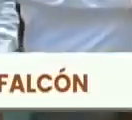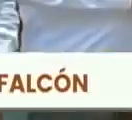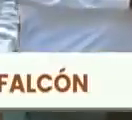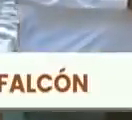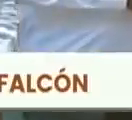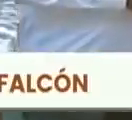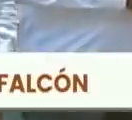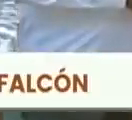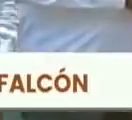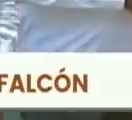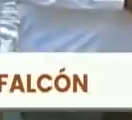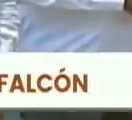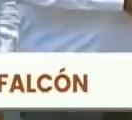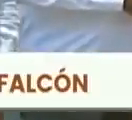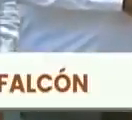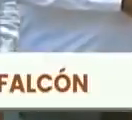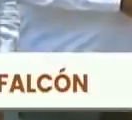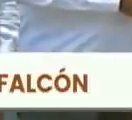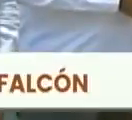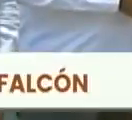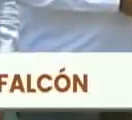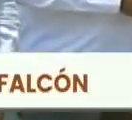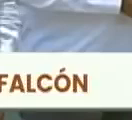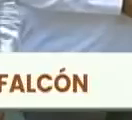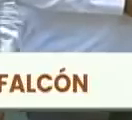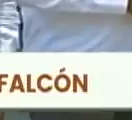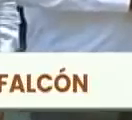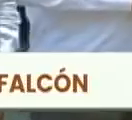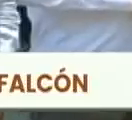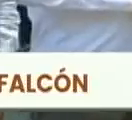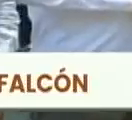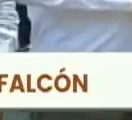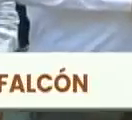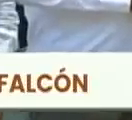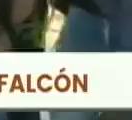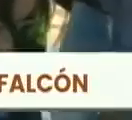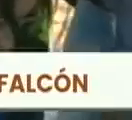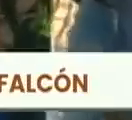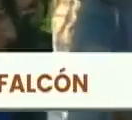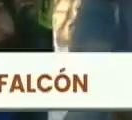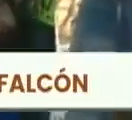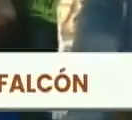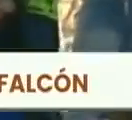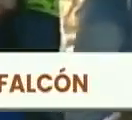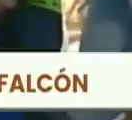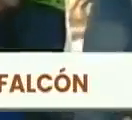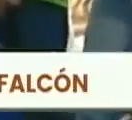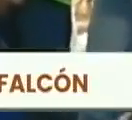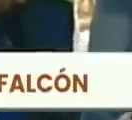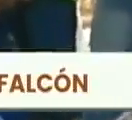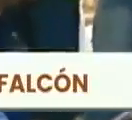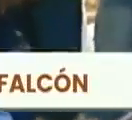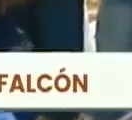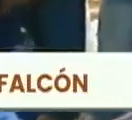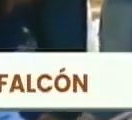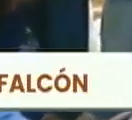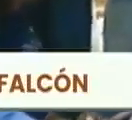para la creación. Quiero detenerme un poquito, que es el lema de la feria: